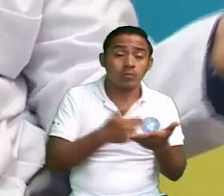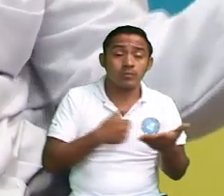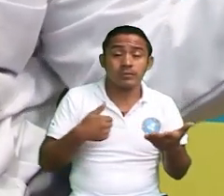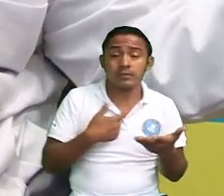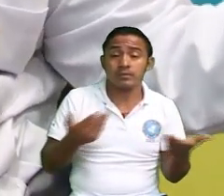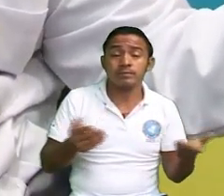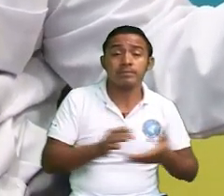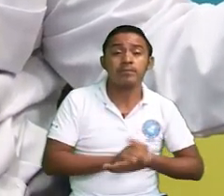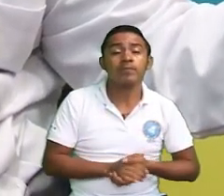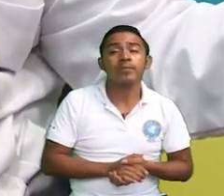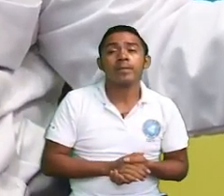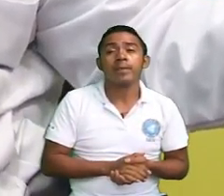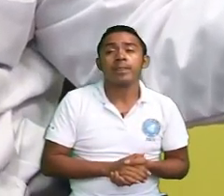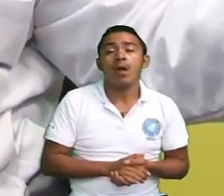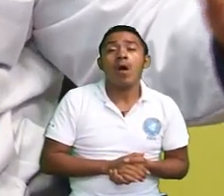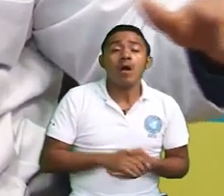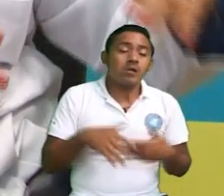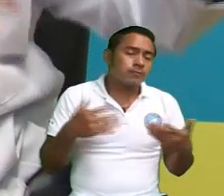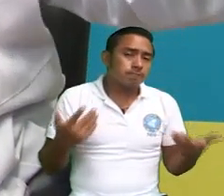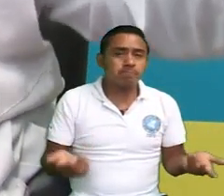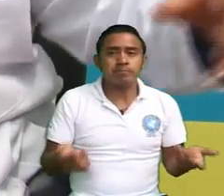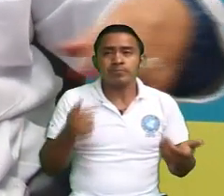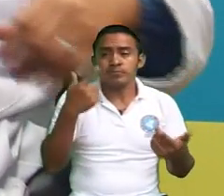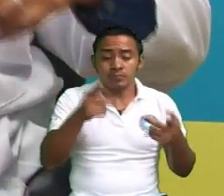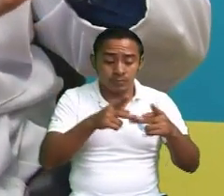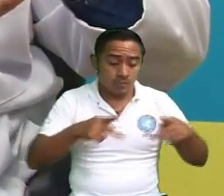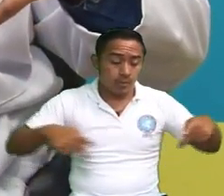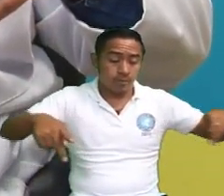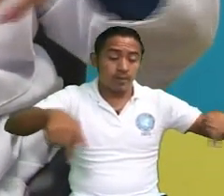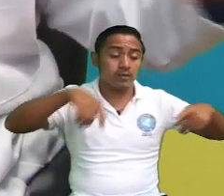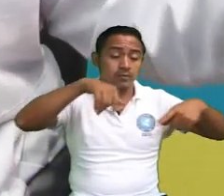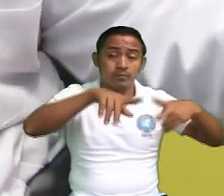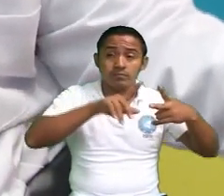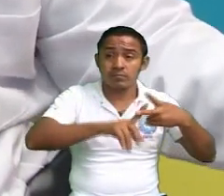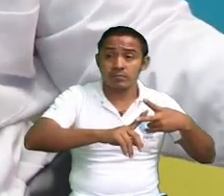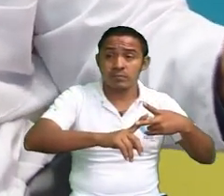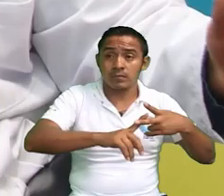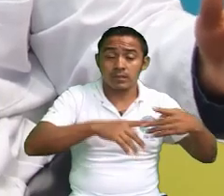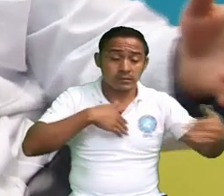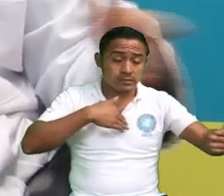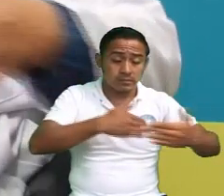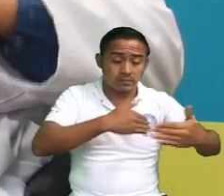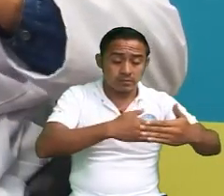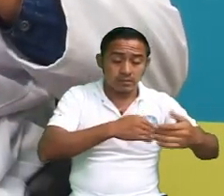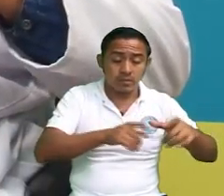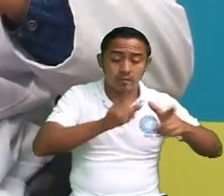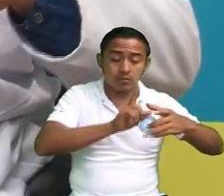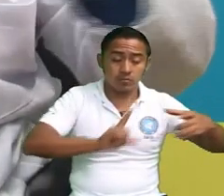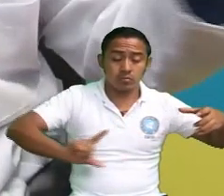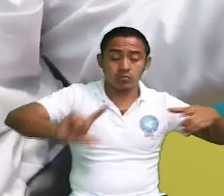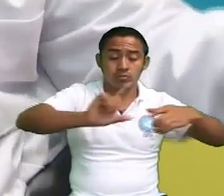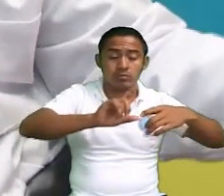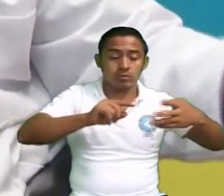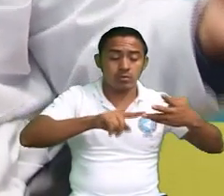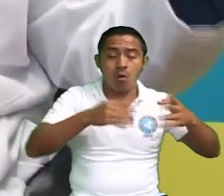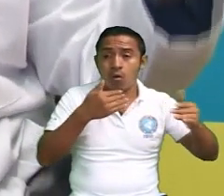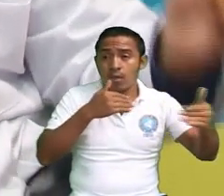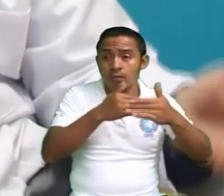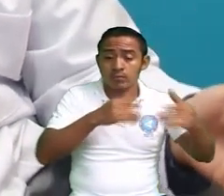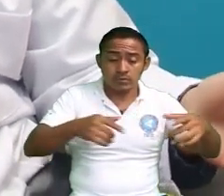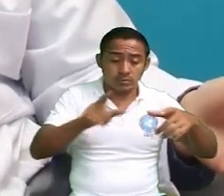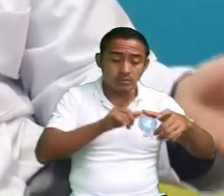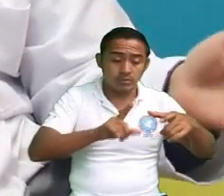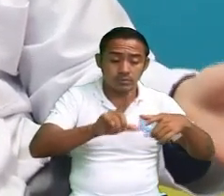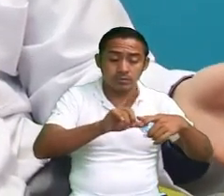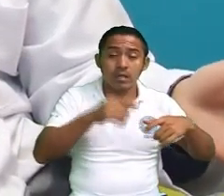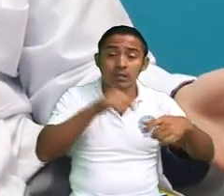hacemos, aunque sea en la playa, aunque sea en la orilla del lago, aunque sea en la orilla de la laguna, ahí